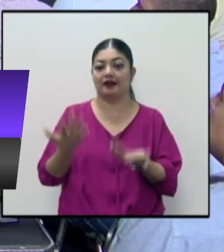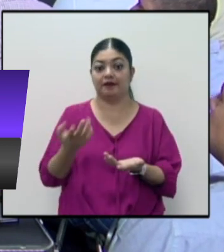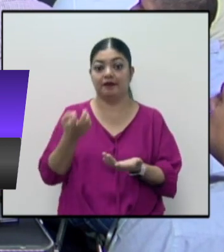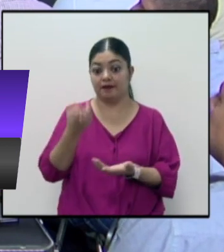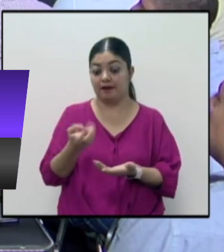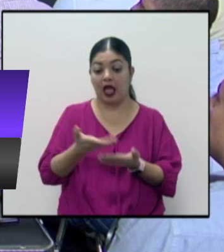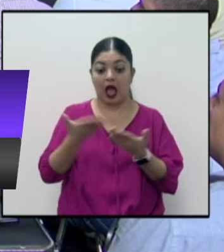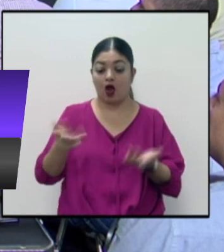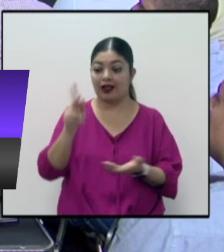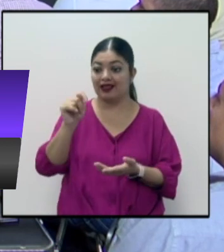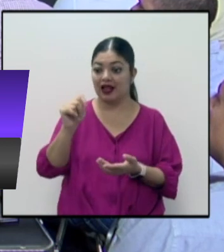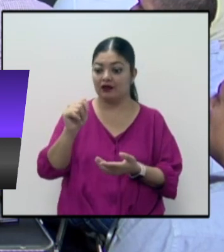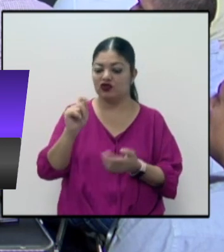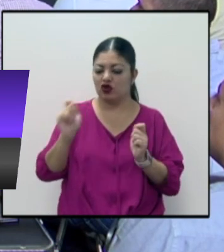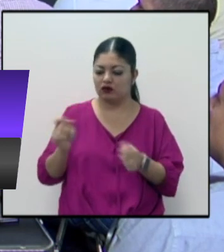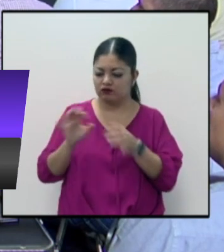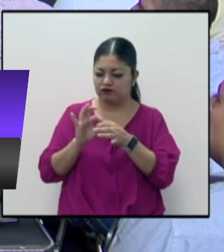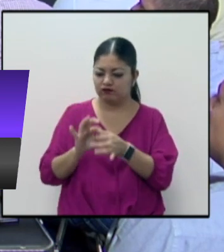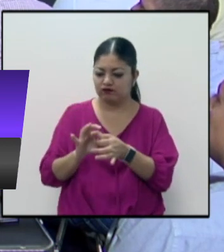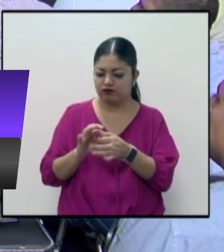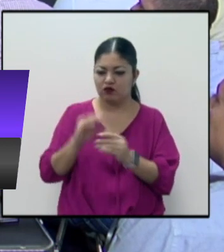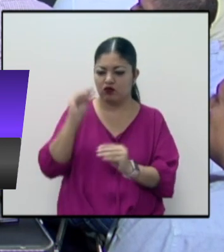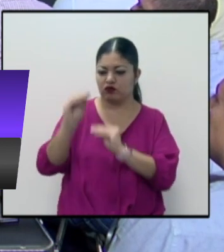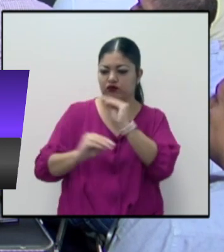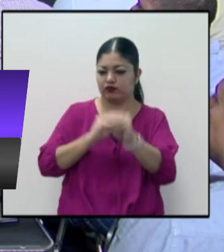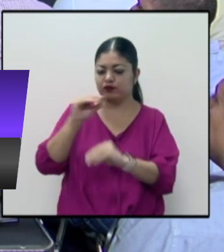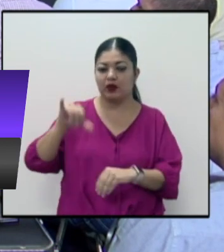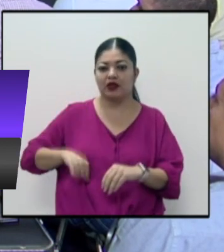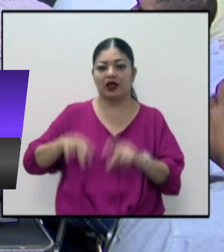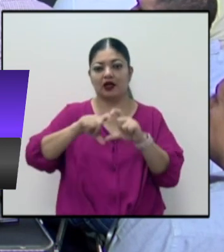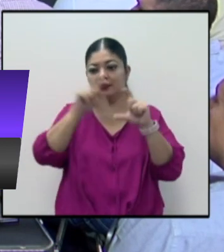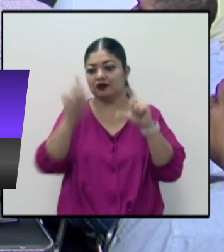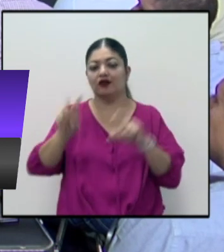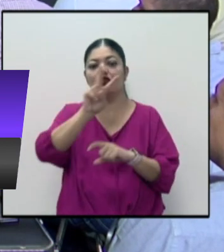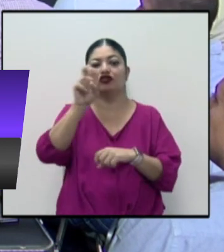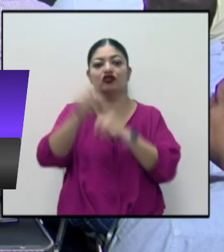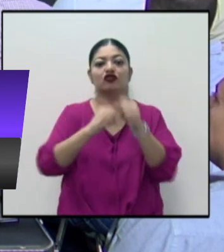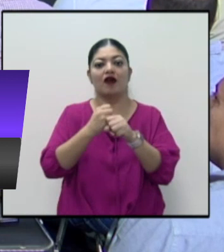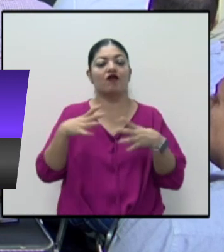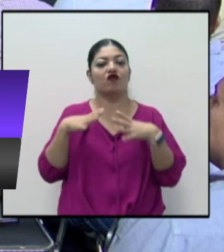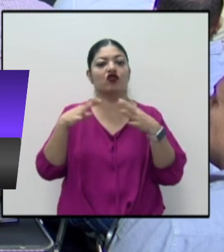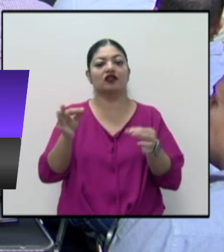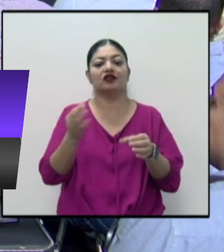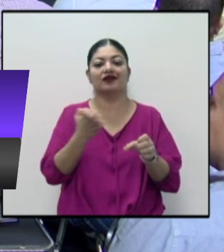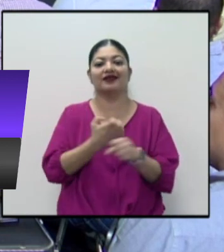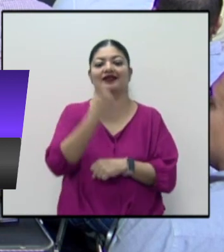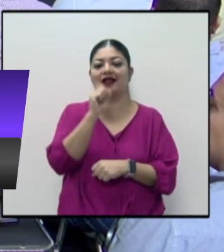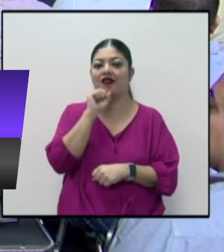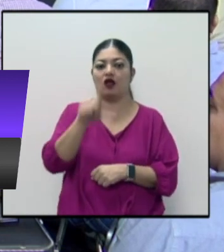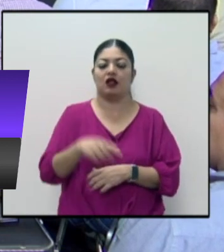une para hacer una producción de muy alta calidad en un tema de interés nacional, los 200 años de la Fundación del Estado de